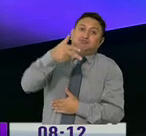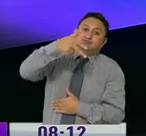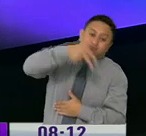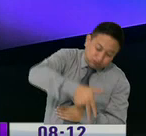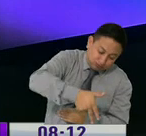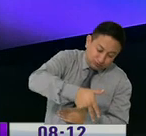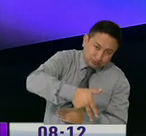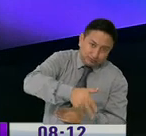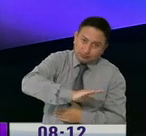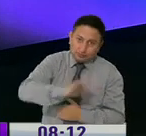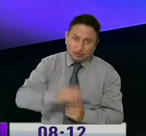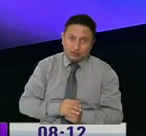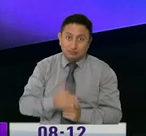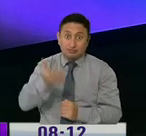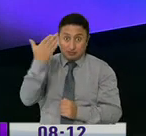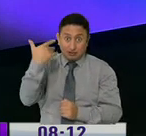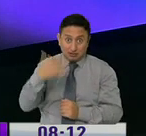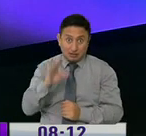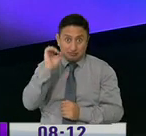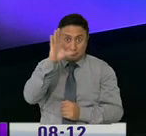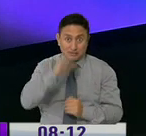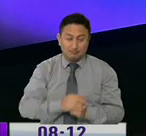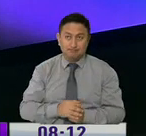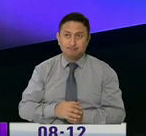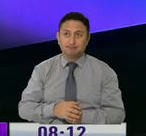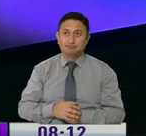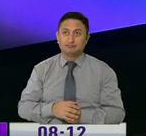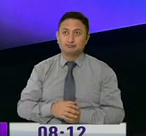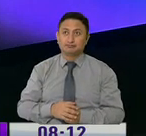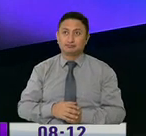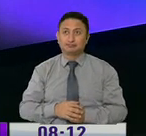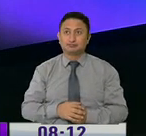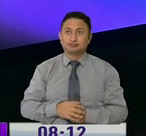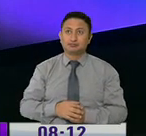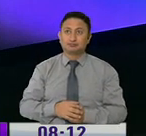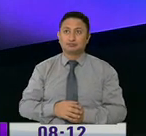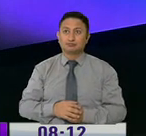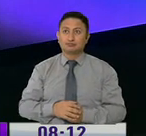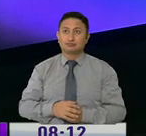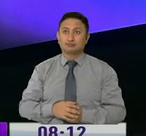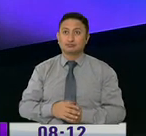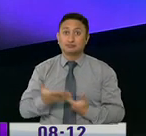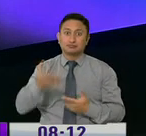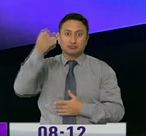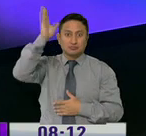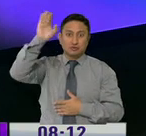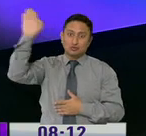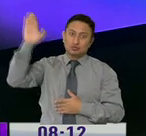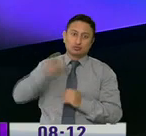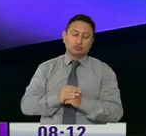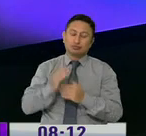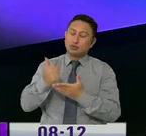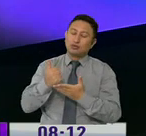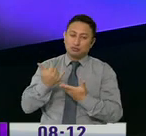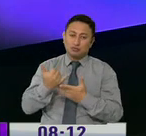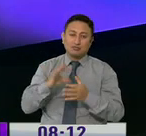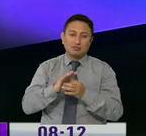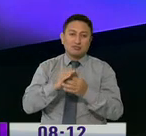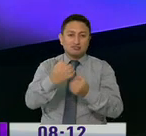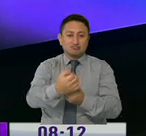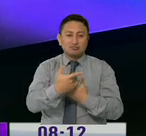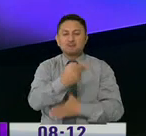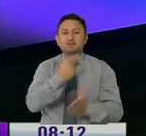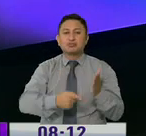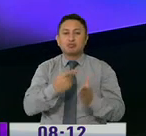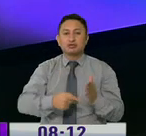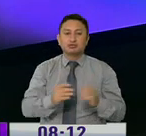abajo. Ya le hemos pasado varios videos de esto, del paso desnivel que está ahí, porque Dios es grande. Así que ya nos va a contar Sofía Vintimilla qué